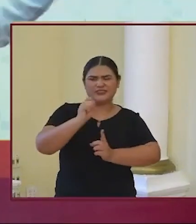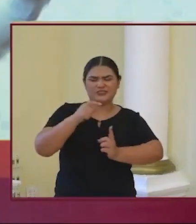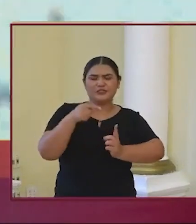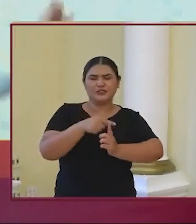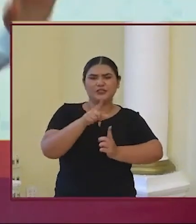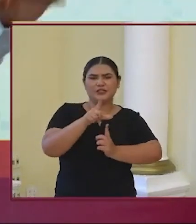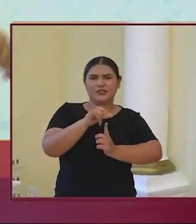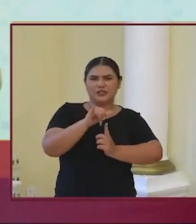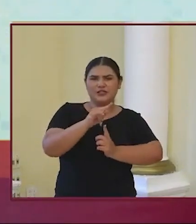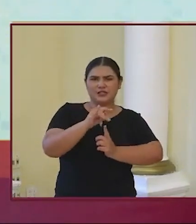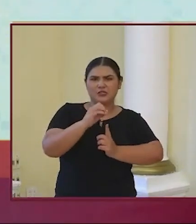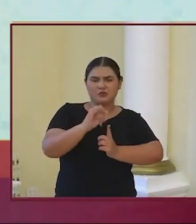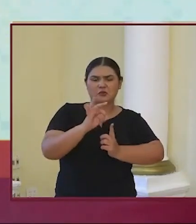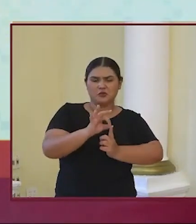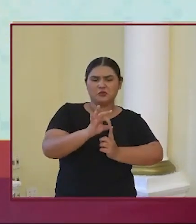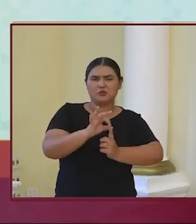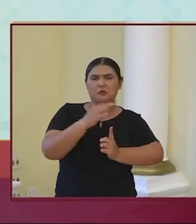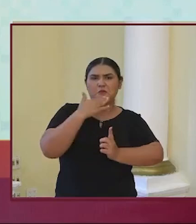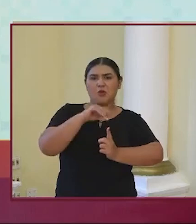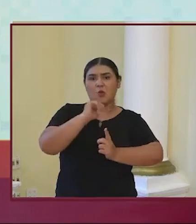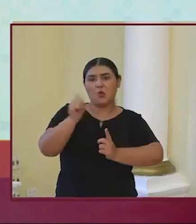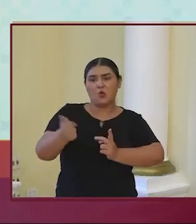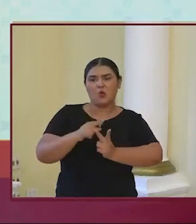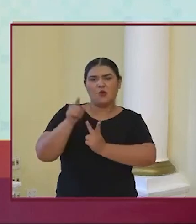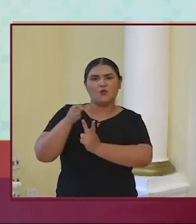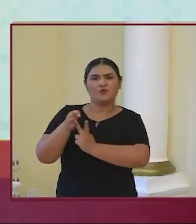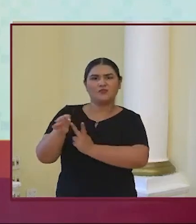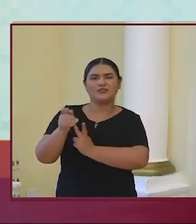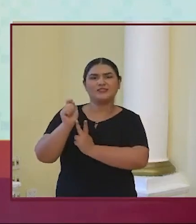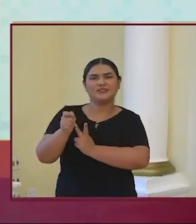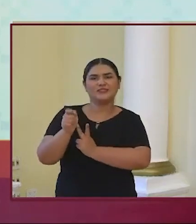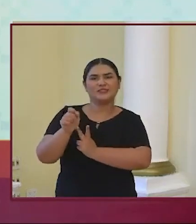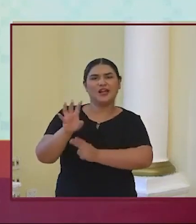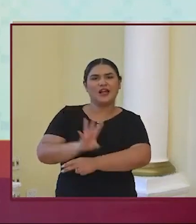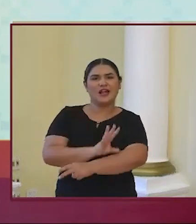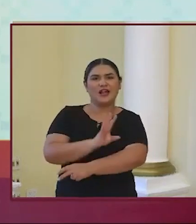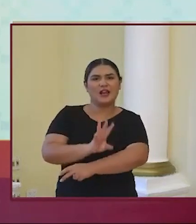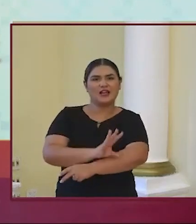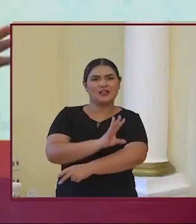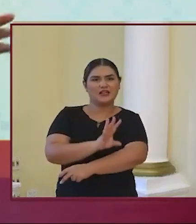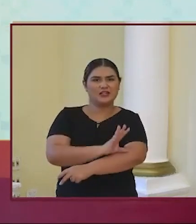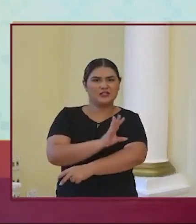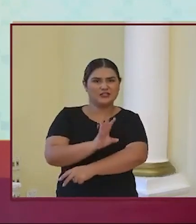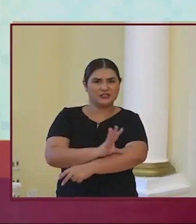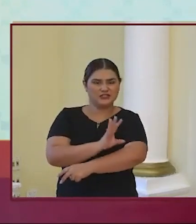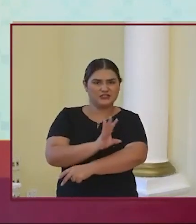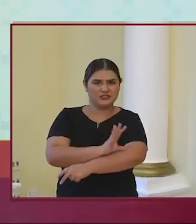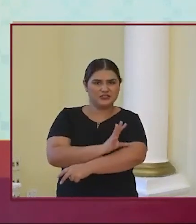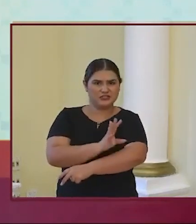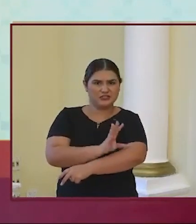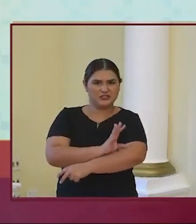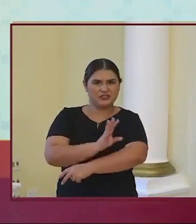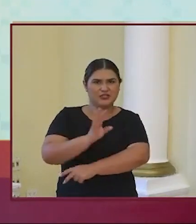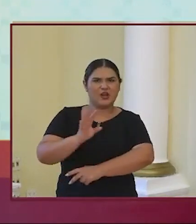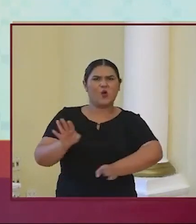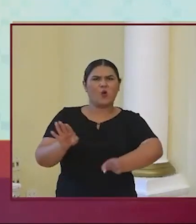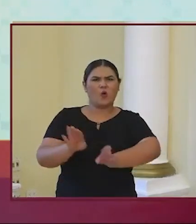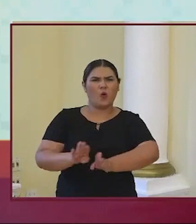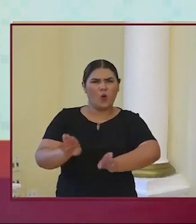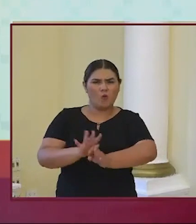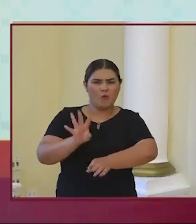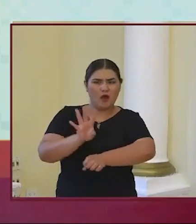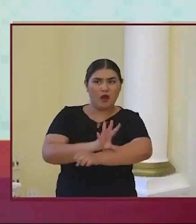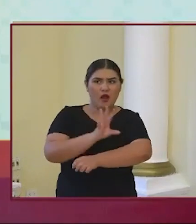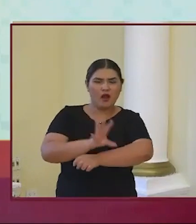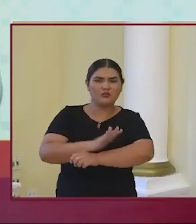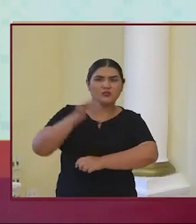La otra es la de las energías, la energía, la electricidad generada a partir de la de